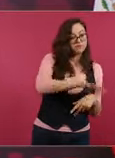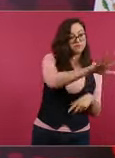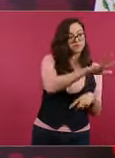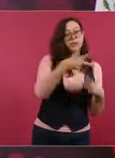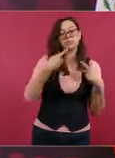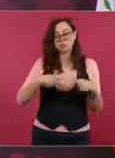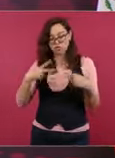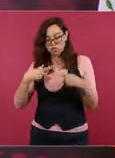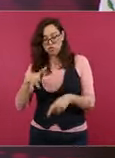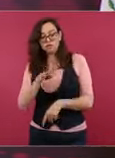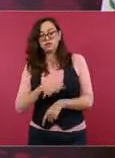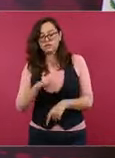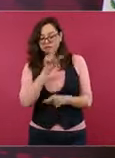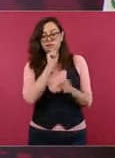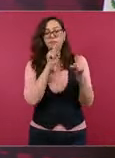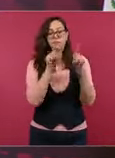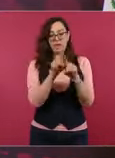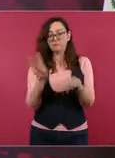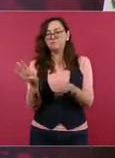respetando